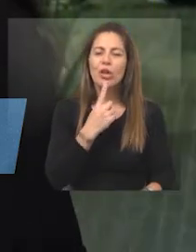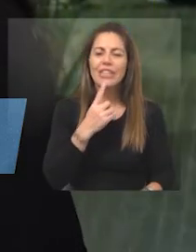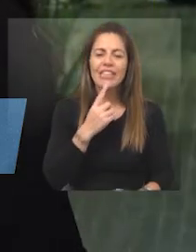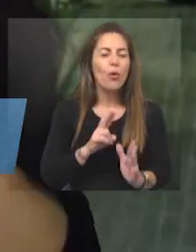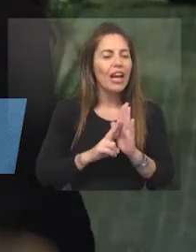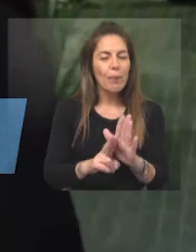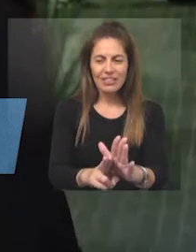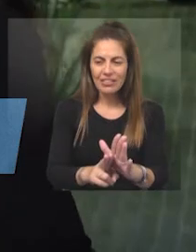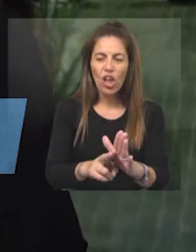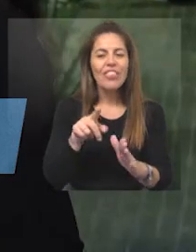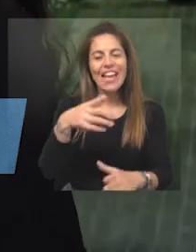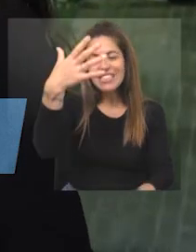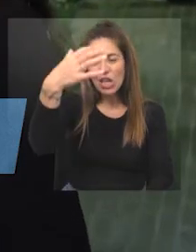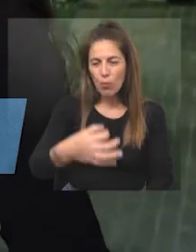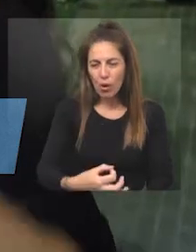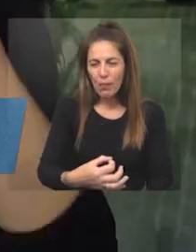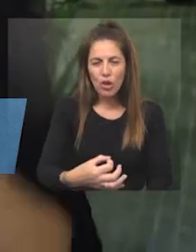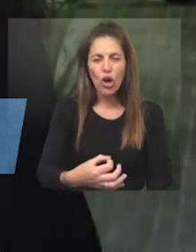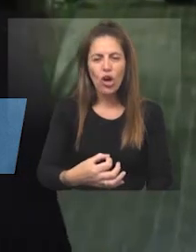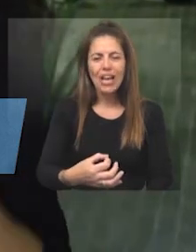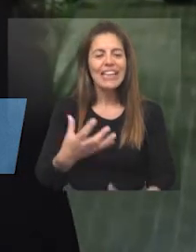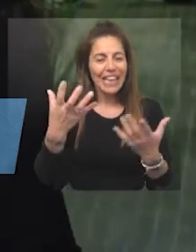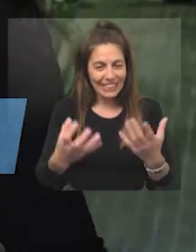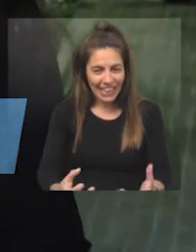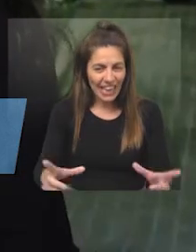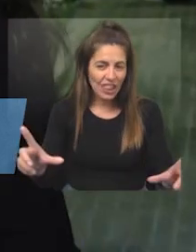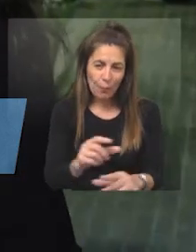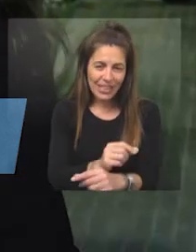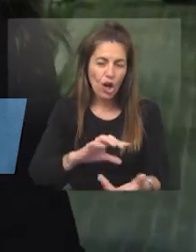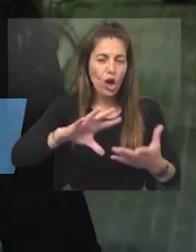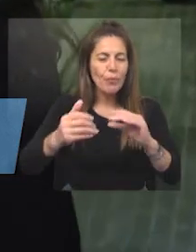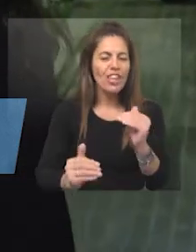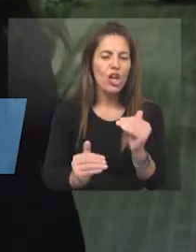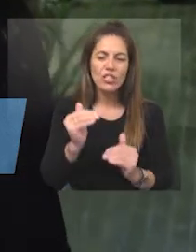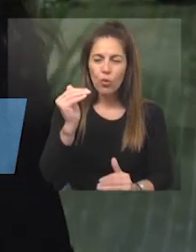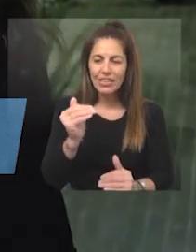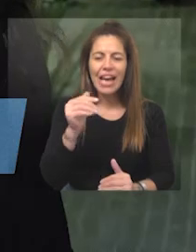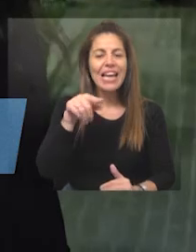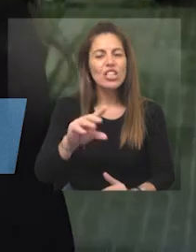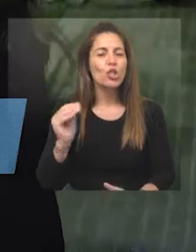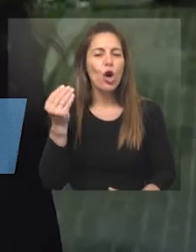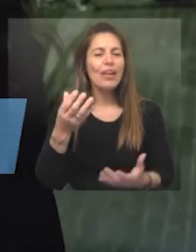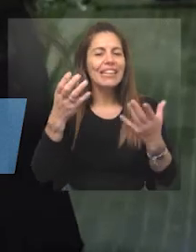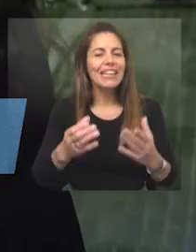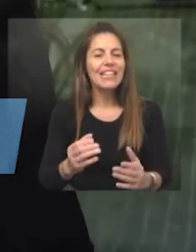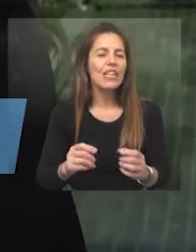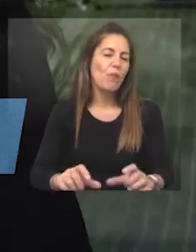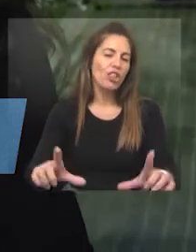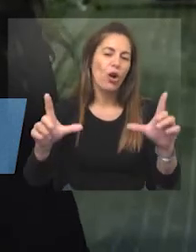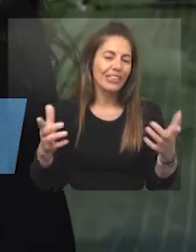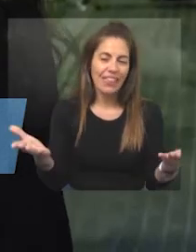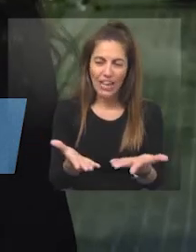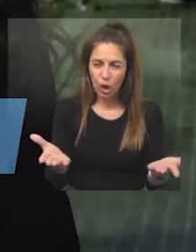representación de ese pueblo que está que quiere terminar con el modelo de la desigualdad y esos jóvenes que quieren ser protagonistas del